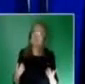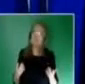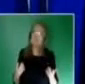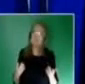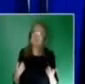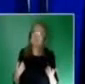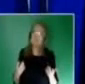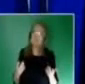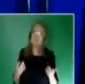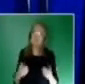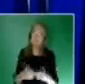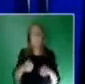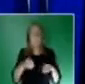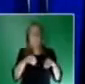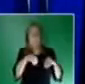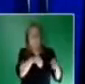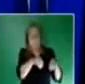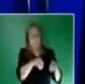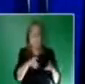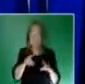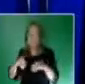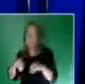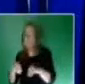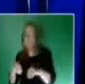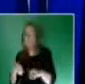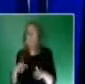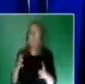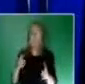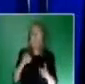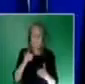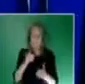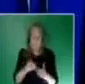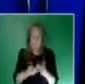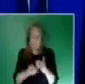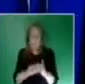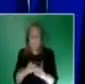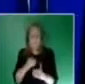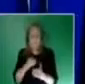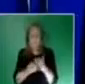Pero lo que fue economía de mercado ha creado sociedades de mercado